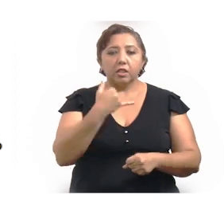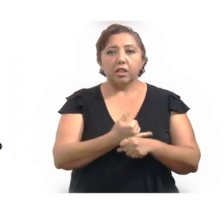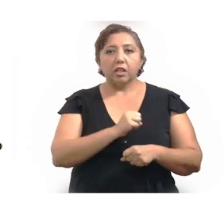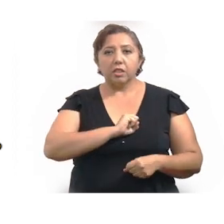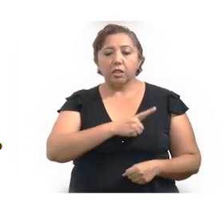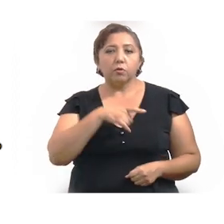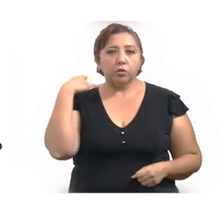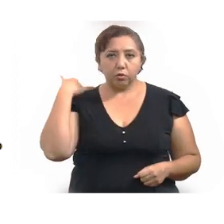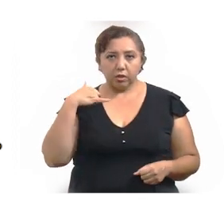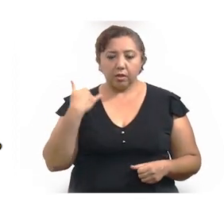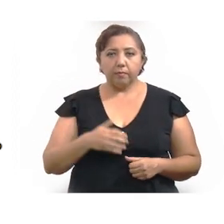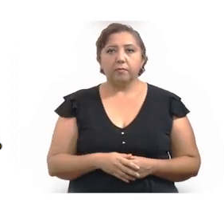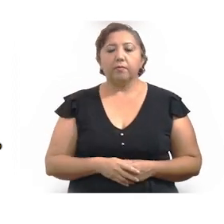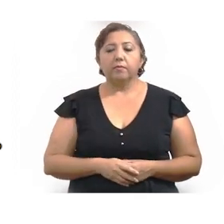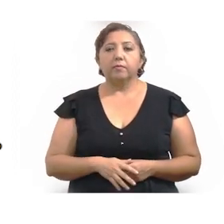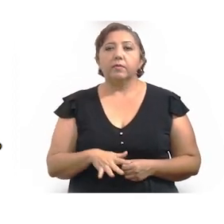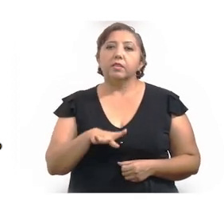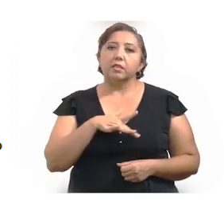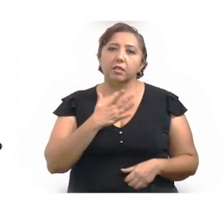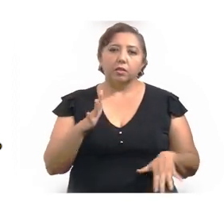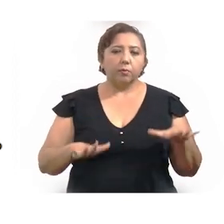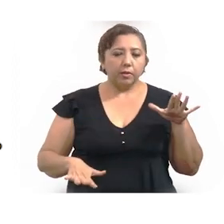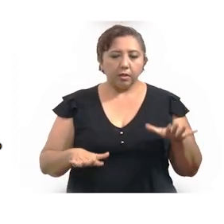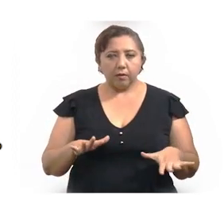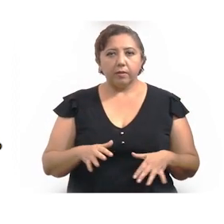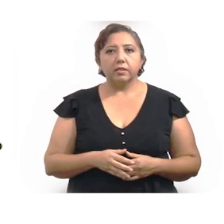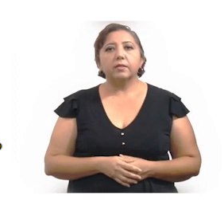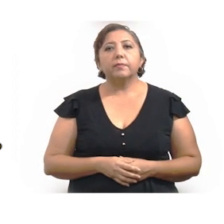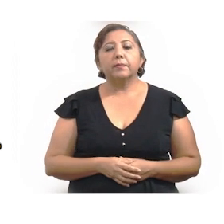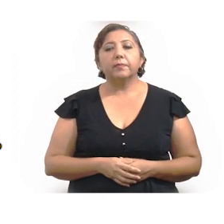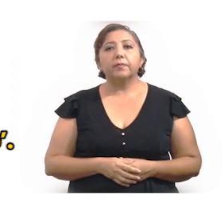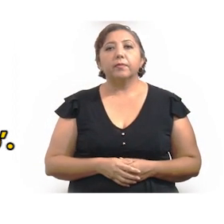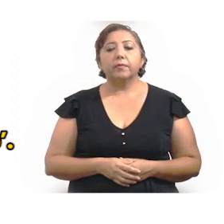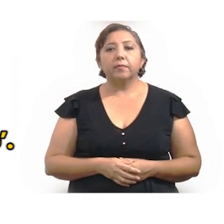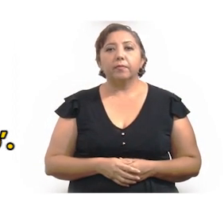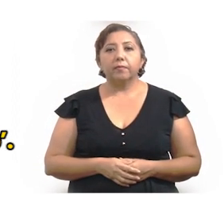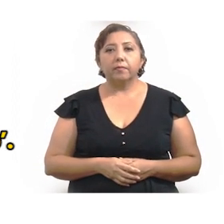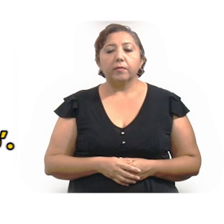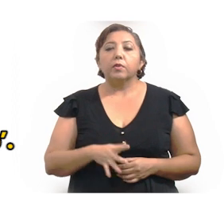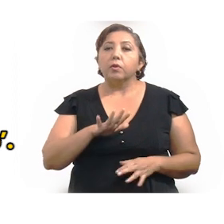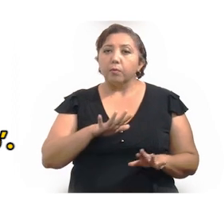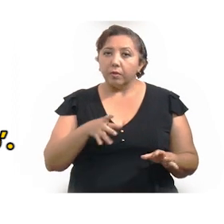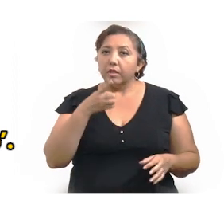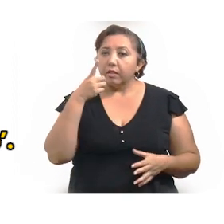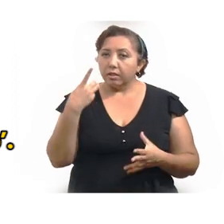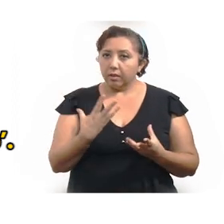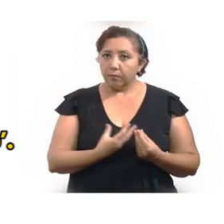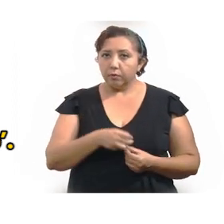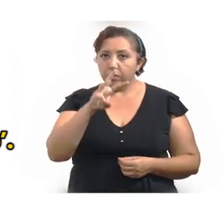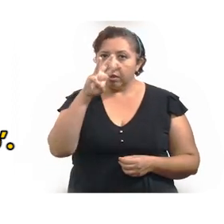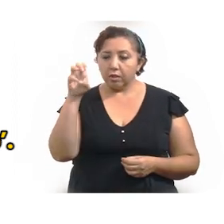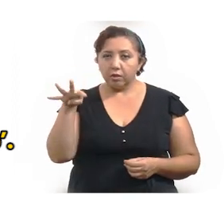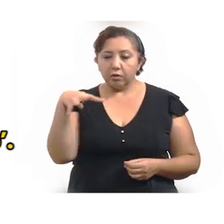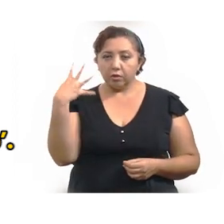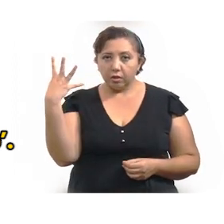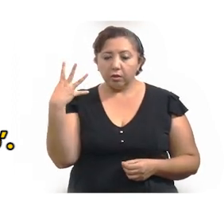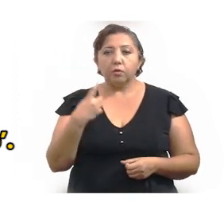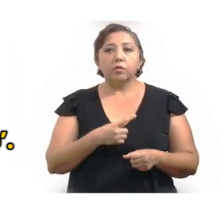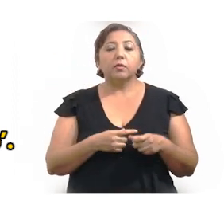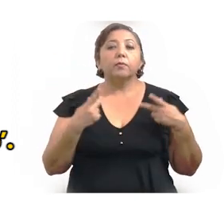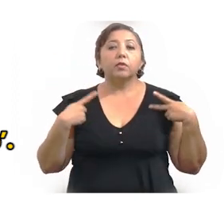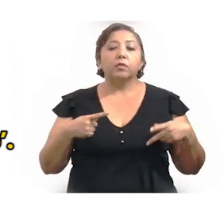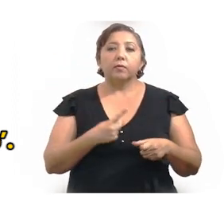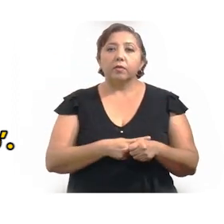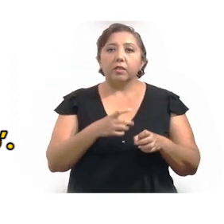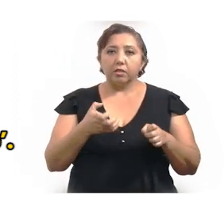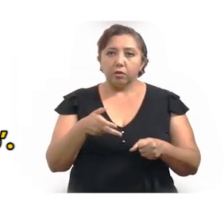la Secretaría de Salud de Yucatán. Presentan síntomas leves. Como ya mencionamos, 314 de los casos